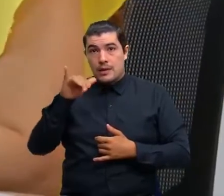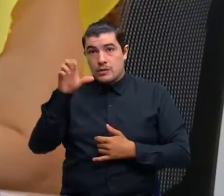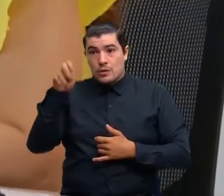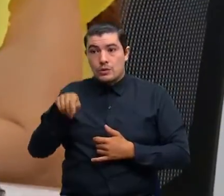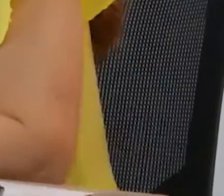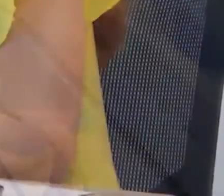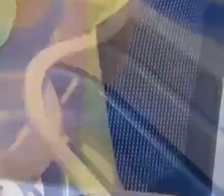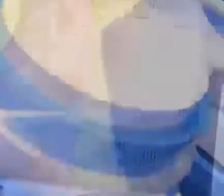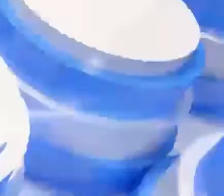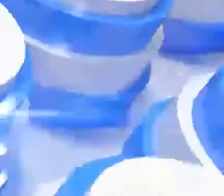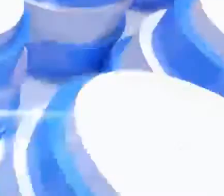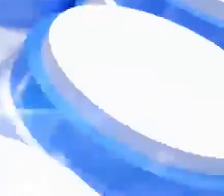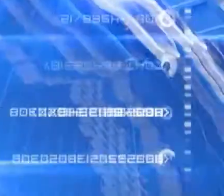país